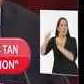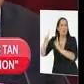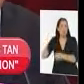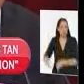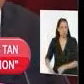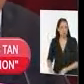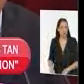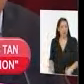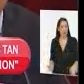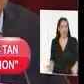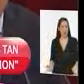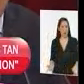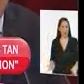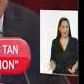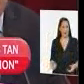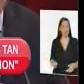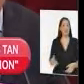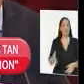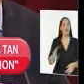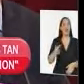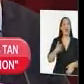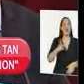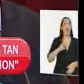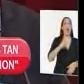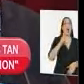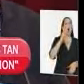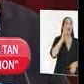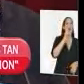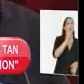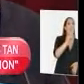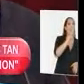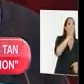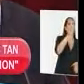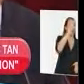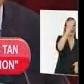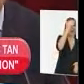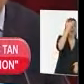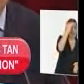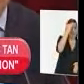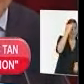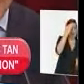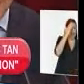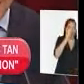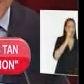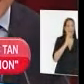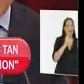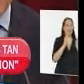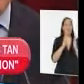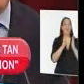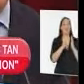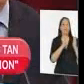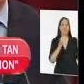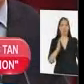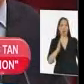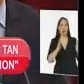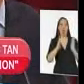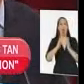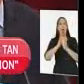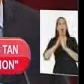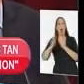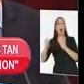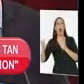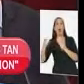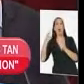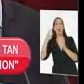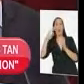parece que con algunos funcionarios parece que en lugar de llamar a los mejores, llamó al club de amigos? Eso es así, es una característica de